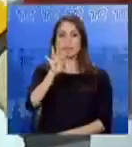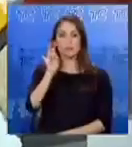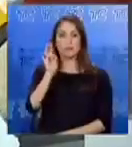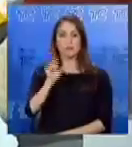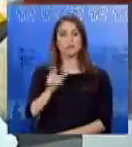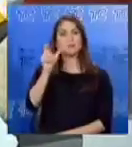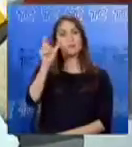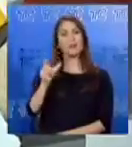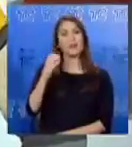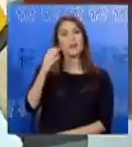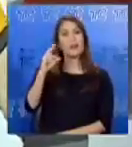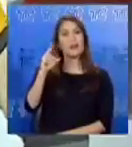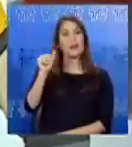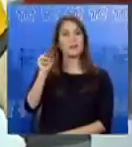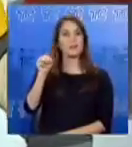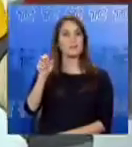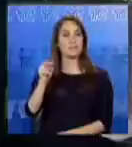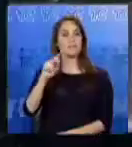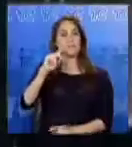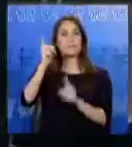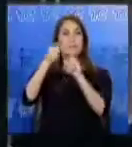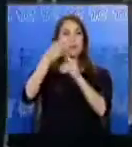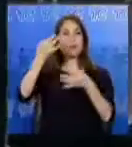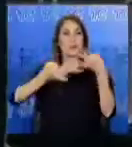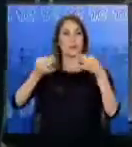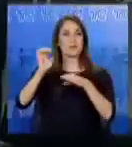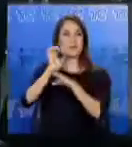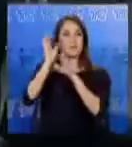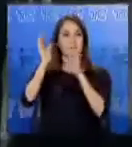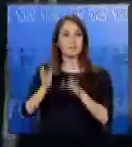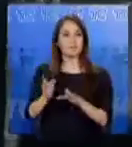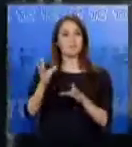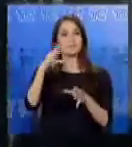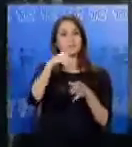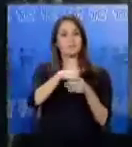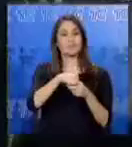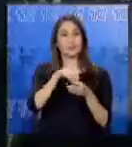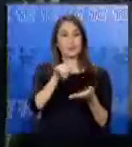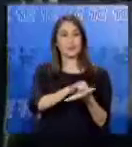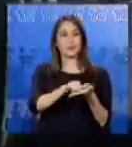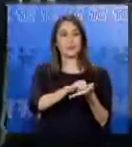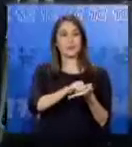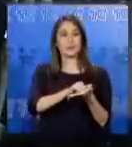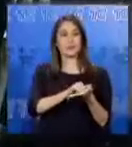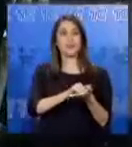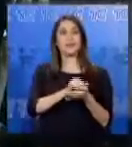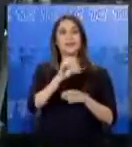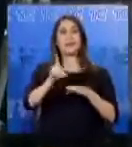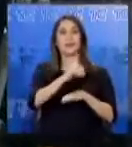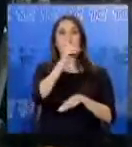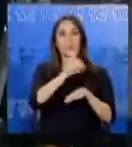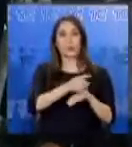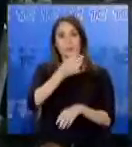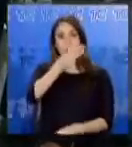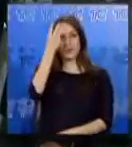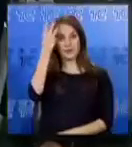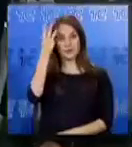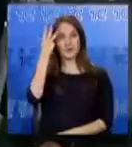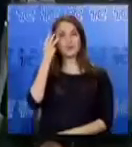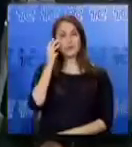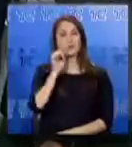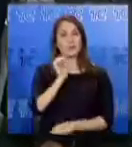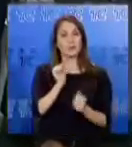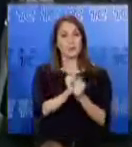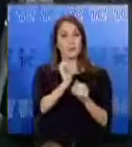Carmen Velázquez, la primera jueza ecuatoriana en la Corte Suprema de Nueva York y directora de Migrantes Unidos por